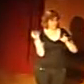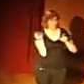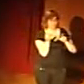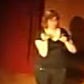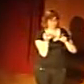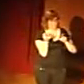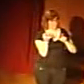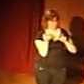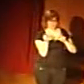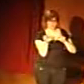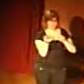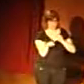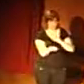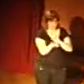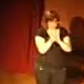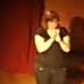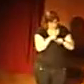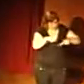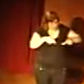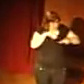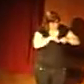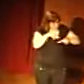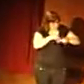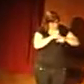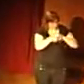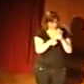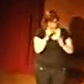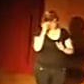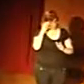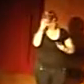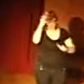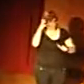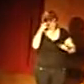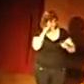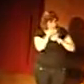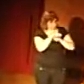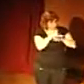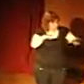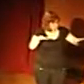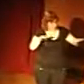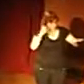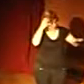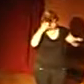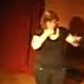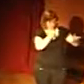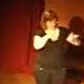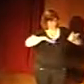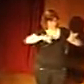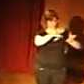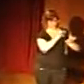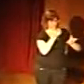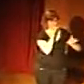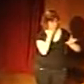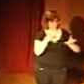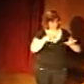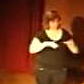para ser reproducidas en litografía para que las riquezas del reino sean conocidas eh en todo el reino valga la redundancia eh Es